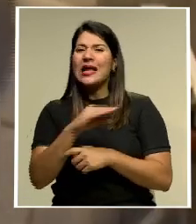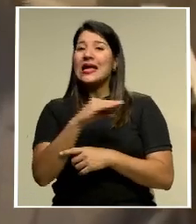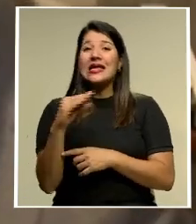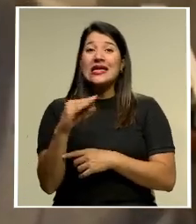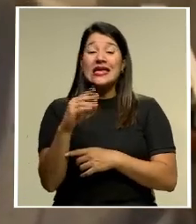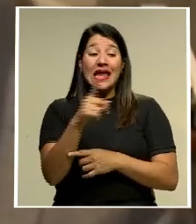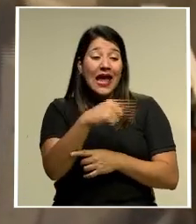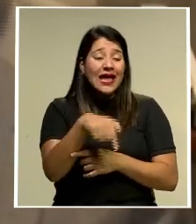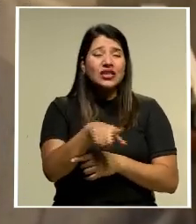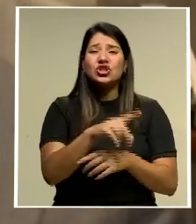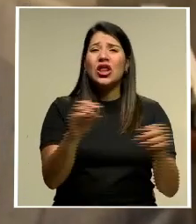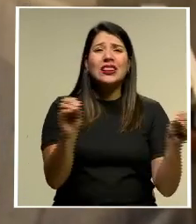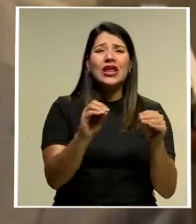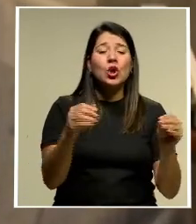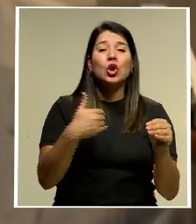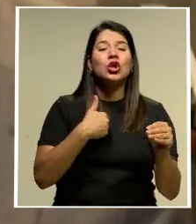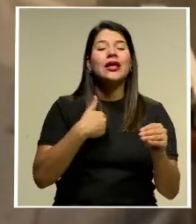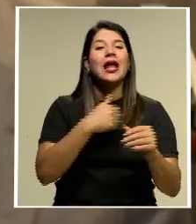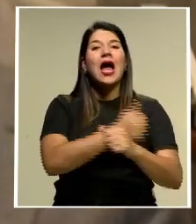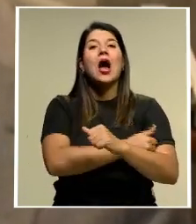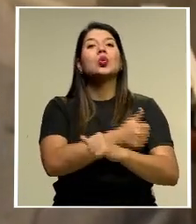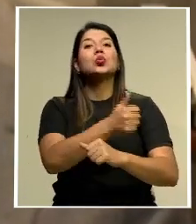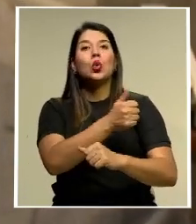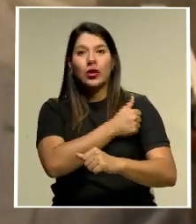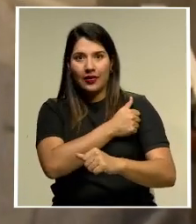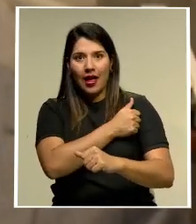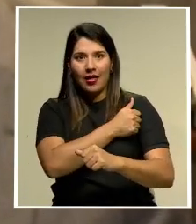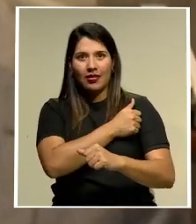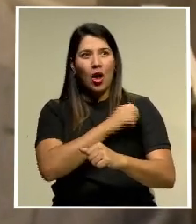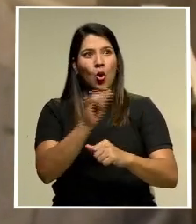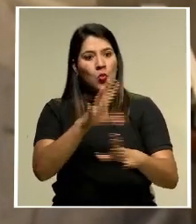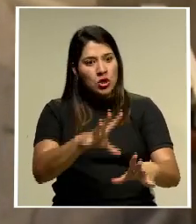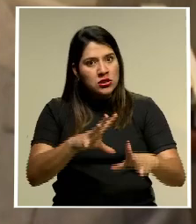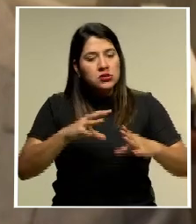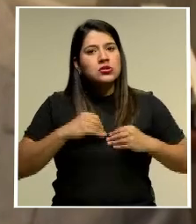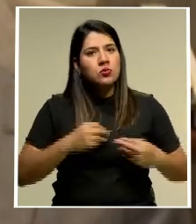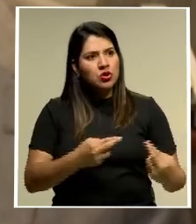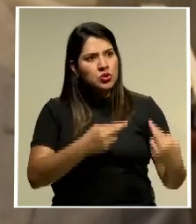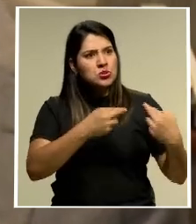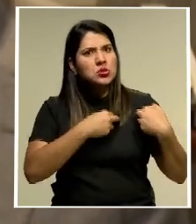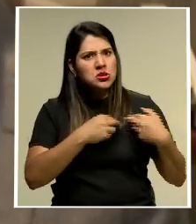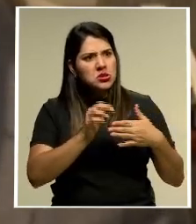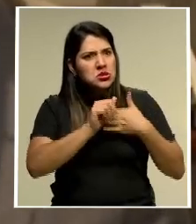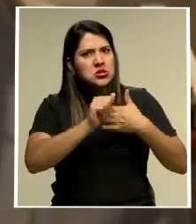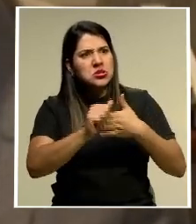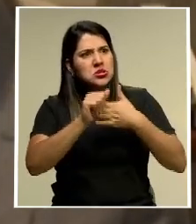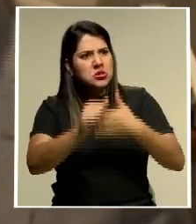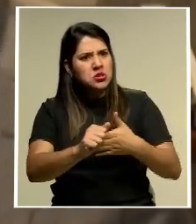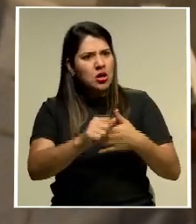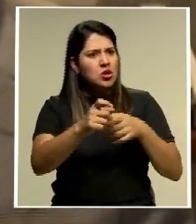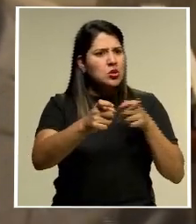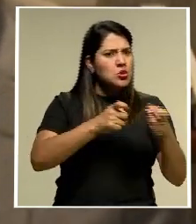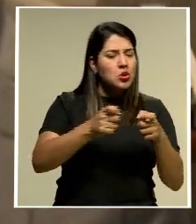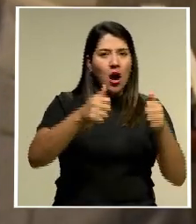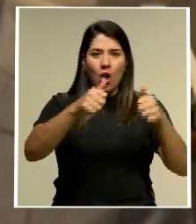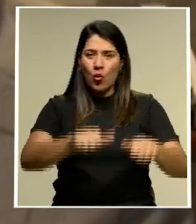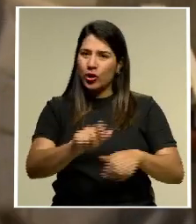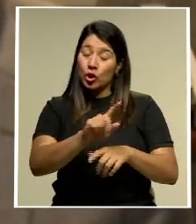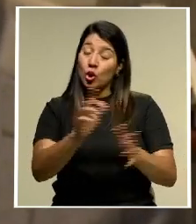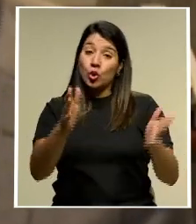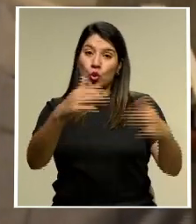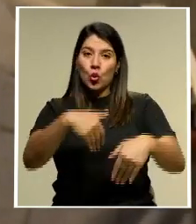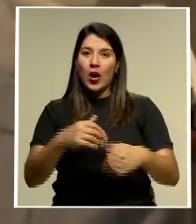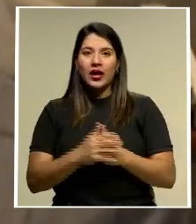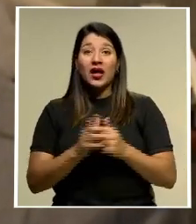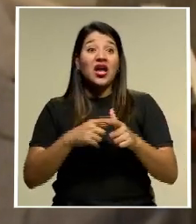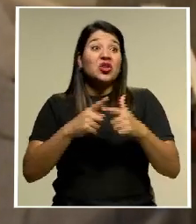entre los Estados nacionales una autoridad que haga cargo del seguimiento de los acuerdos. Entonces los presidentes toman